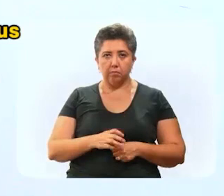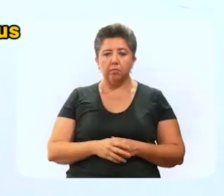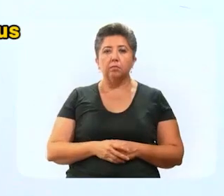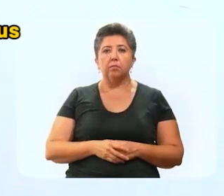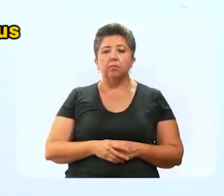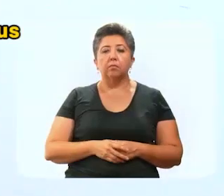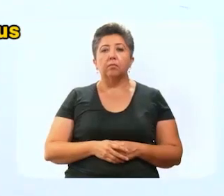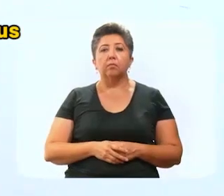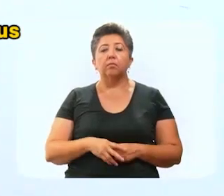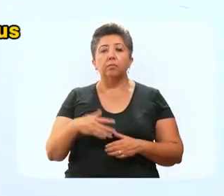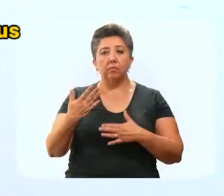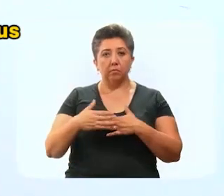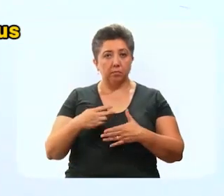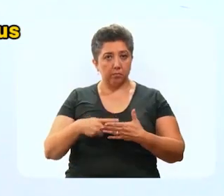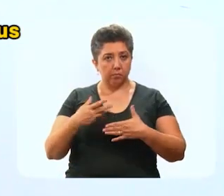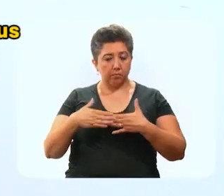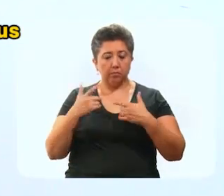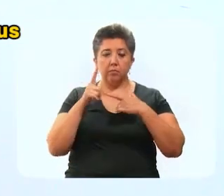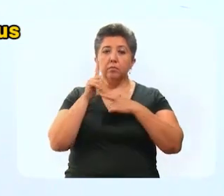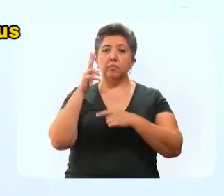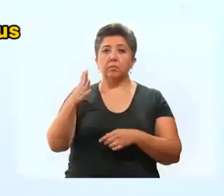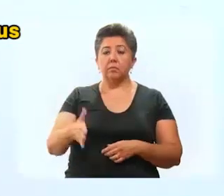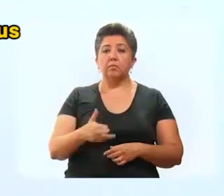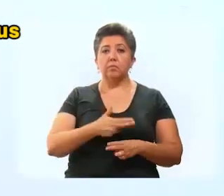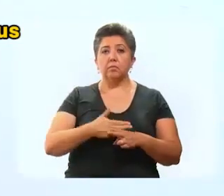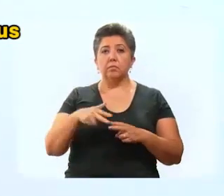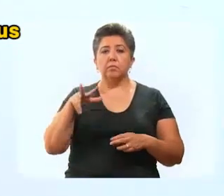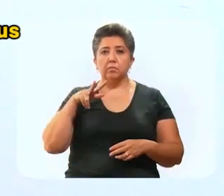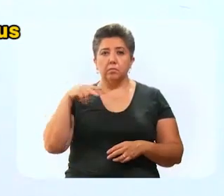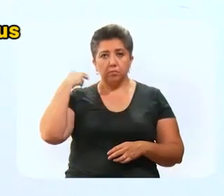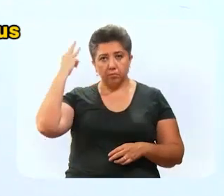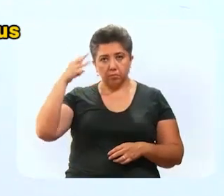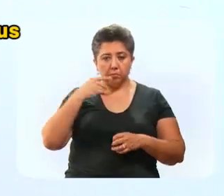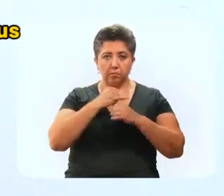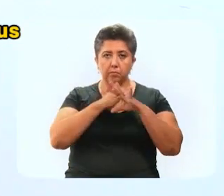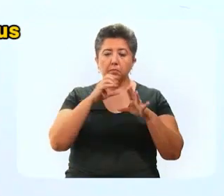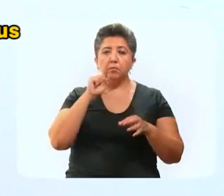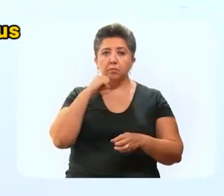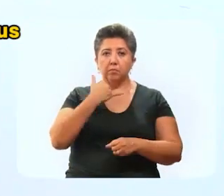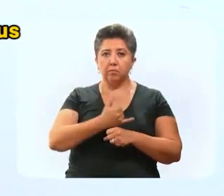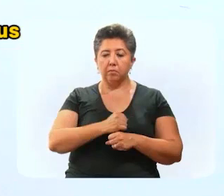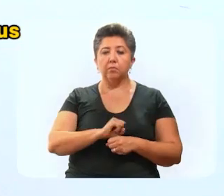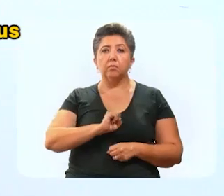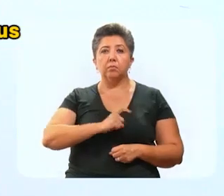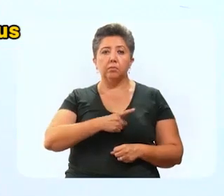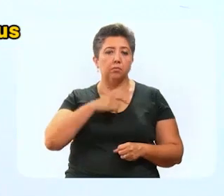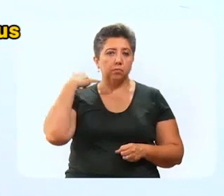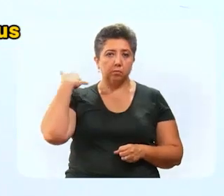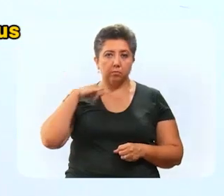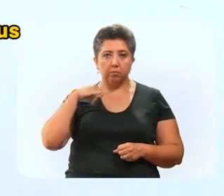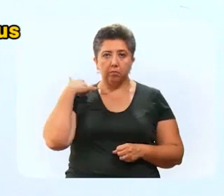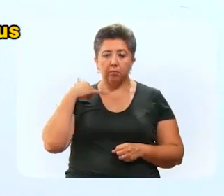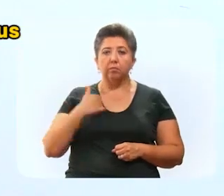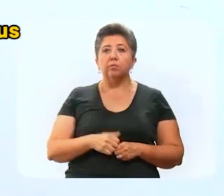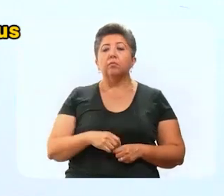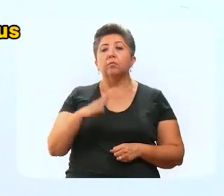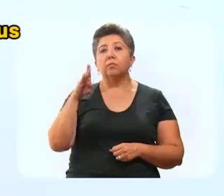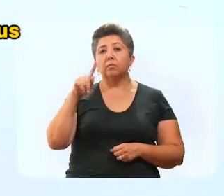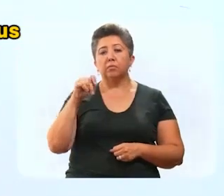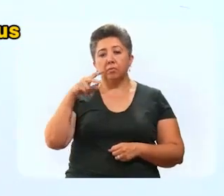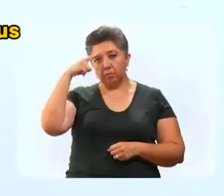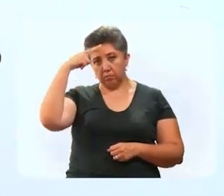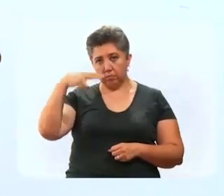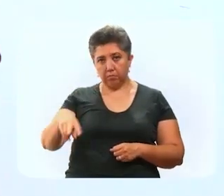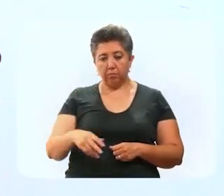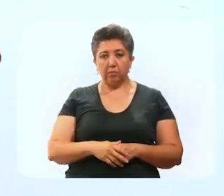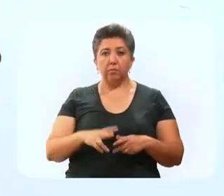del estado. Proceso que continuará hasta el 18 de marzo, informaron las Secretarías de Salud de Yucatán y de Bienestar